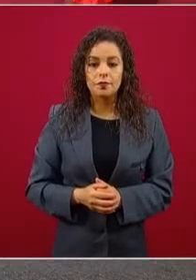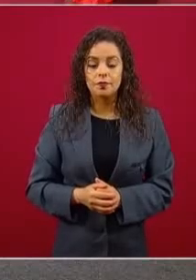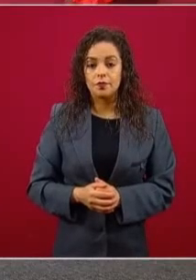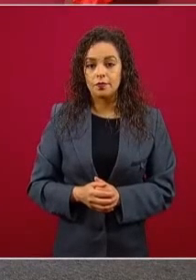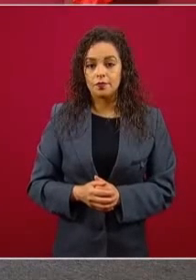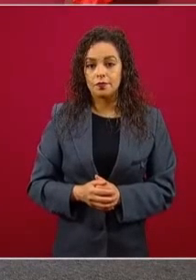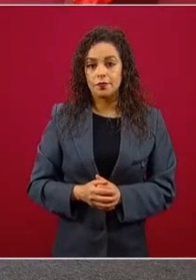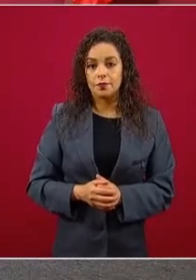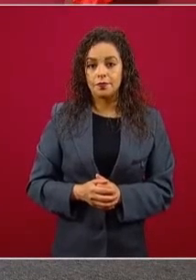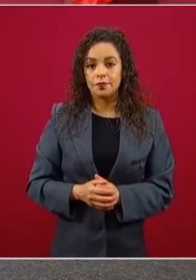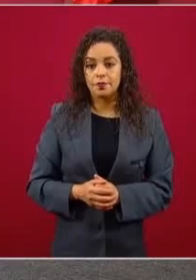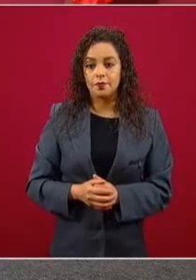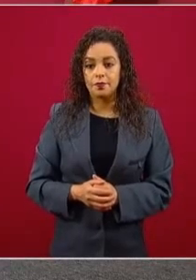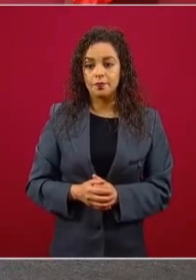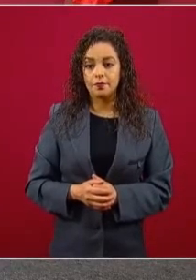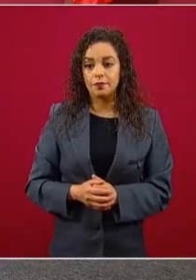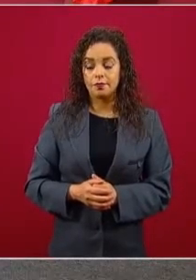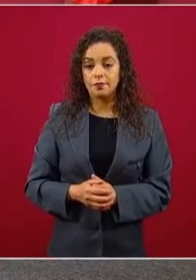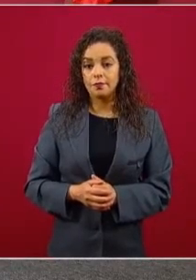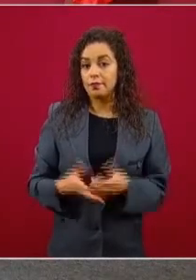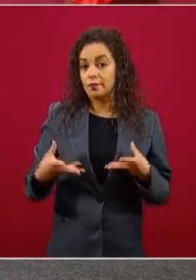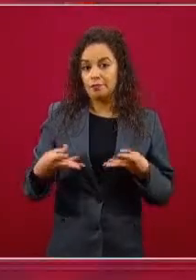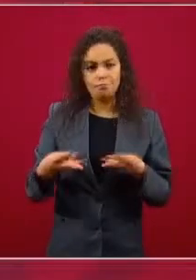la inversión, porque esto no es gasto,